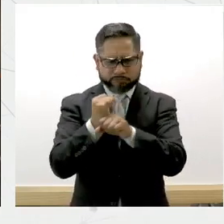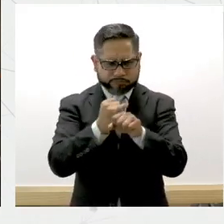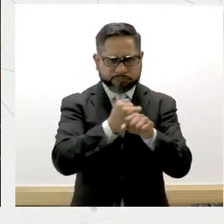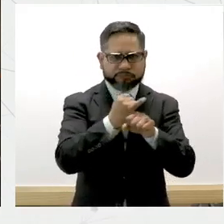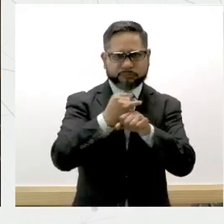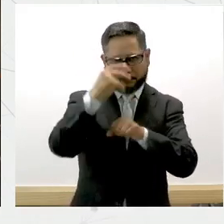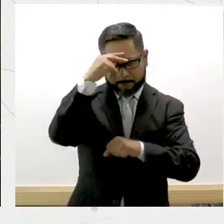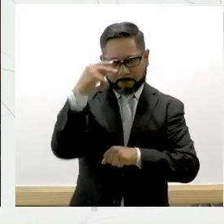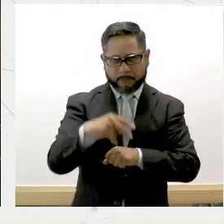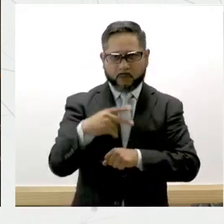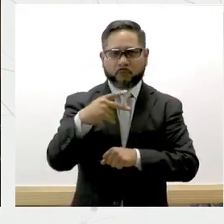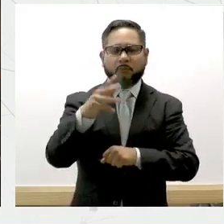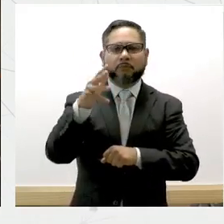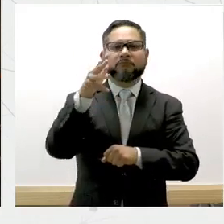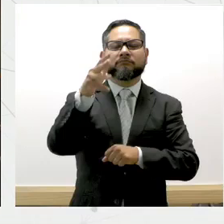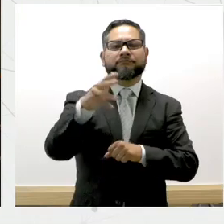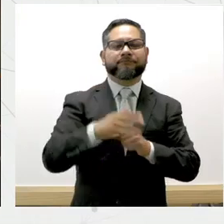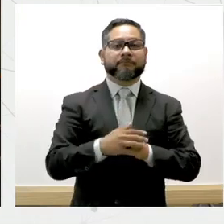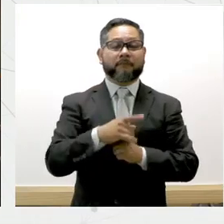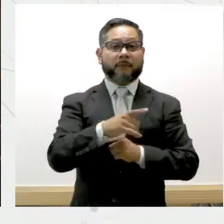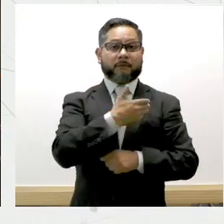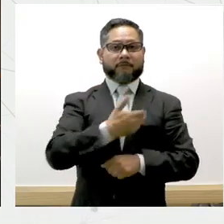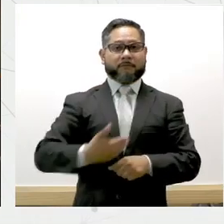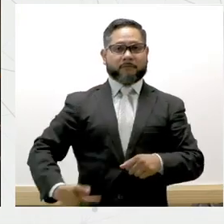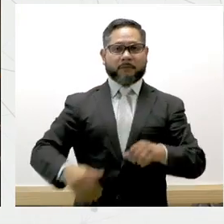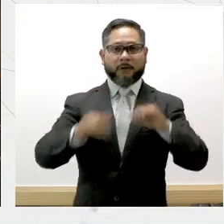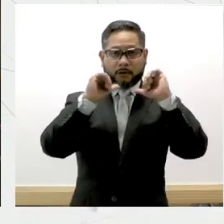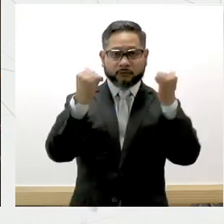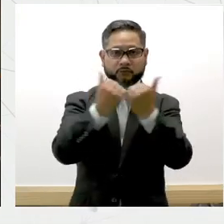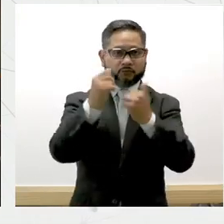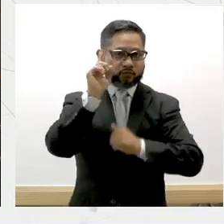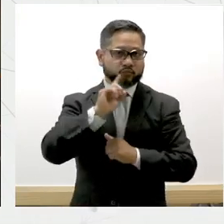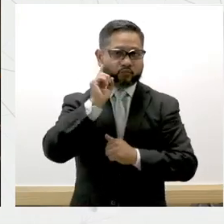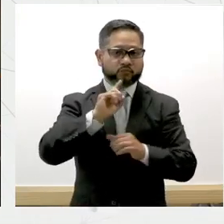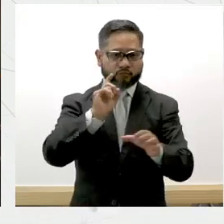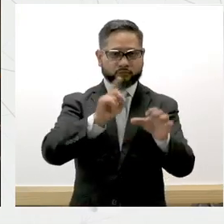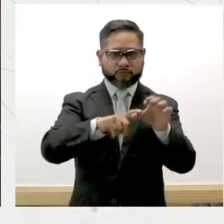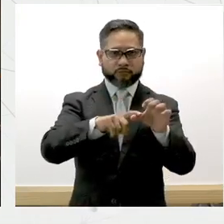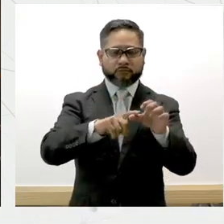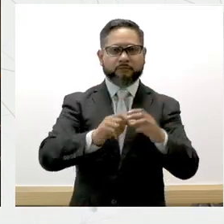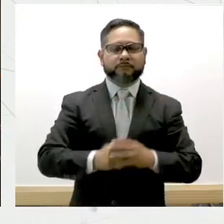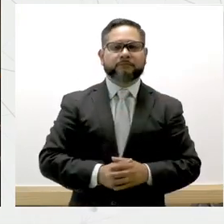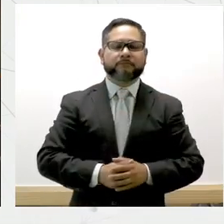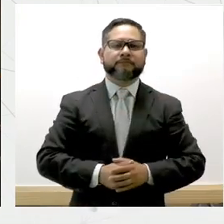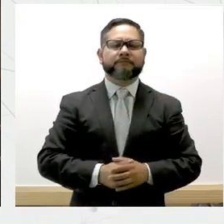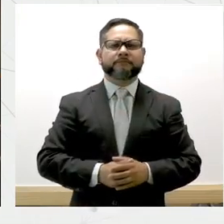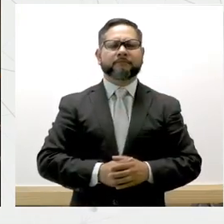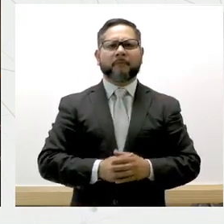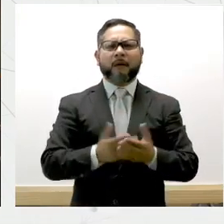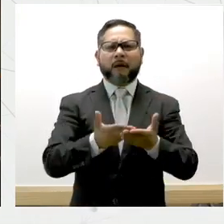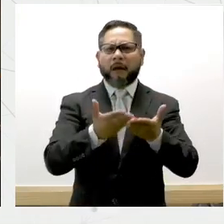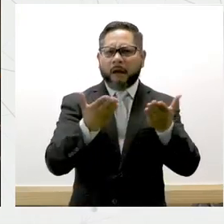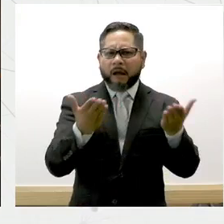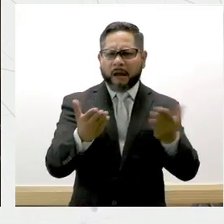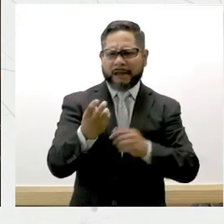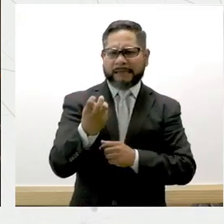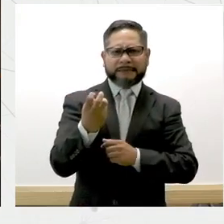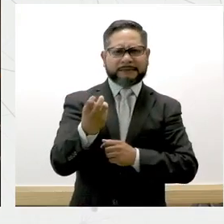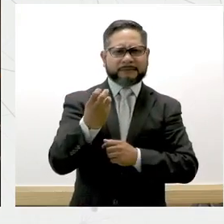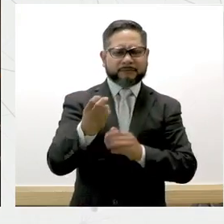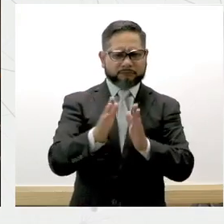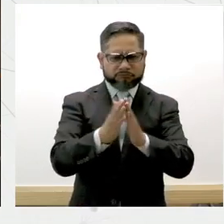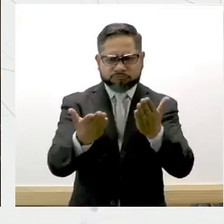México. Es presidenta de la Asociación de Mujeres en el Sector Público. Es autora de más de 100 publicaciones en